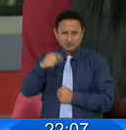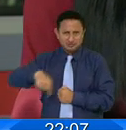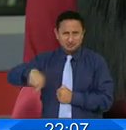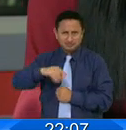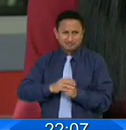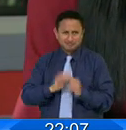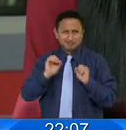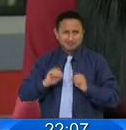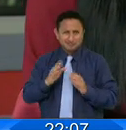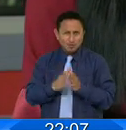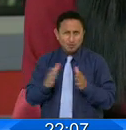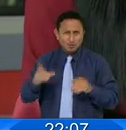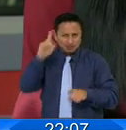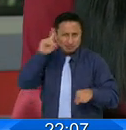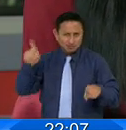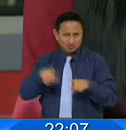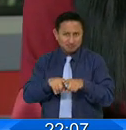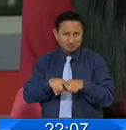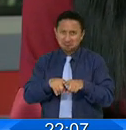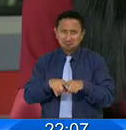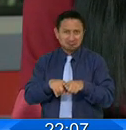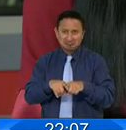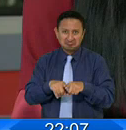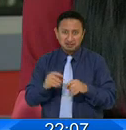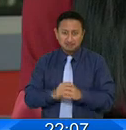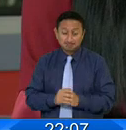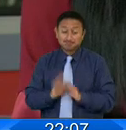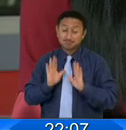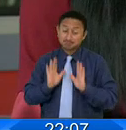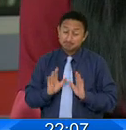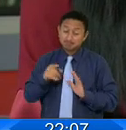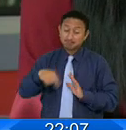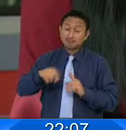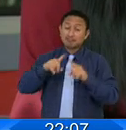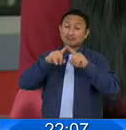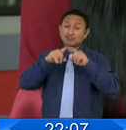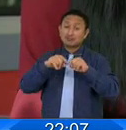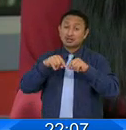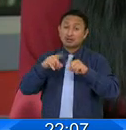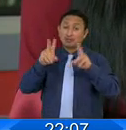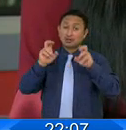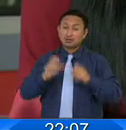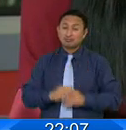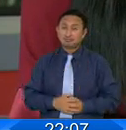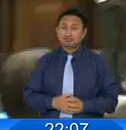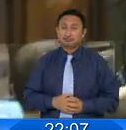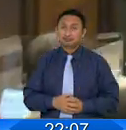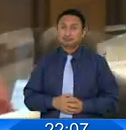existe una gran mayoría consolidada. Esta depende del tema que se trata.